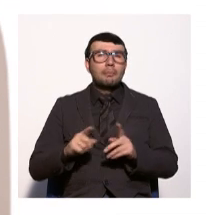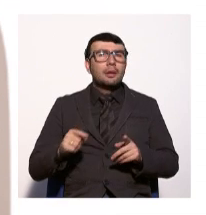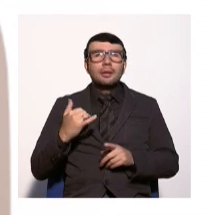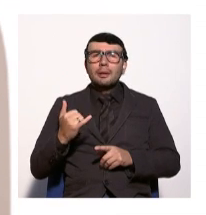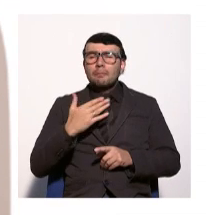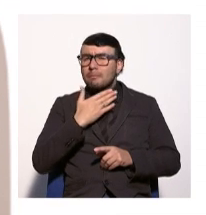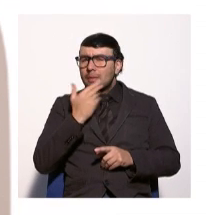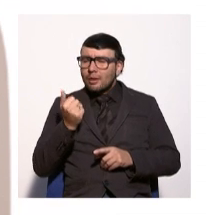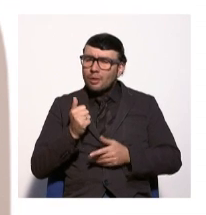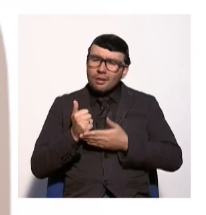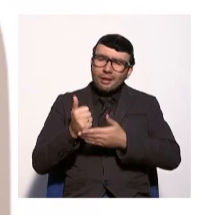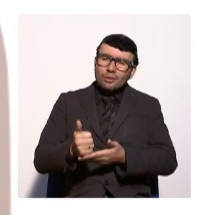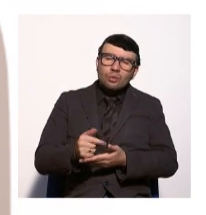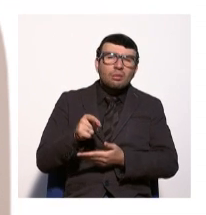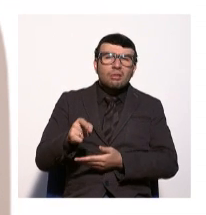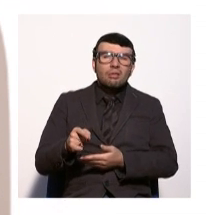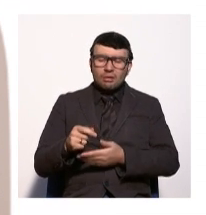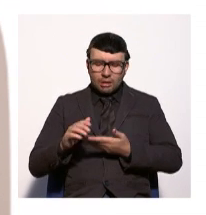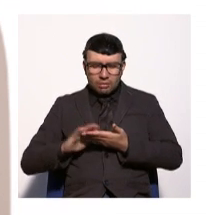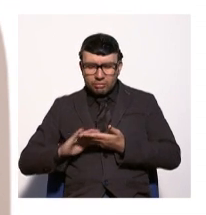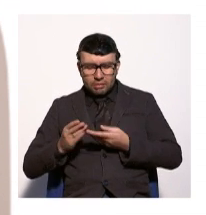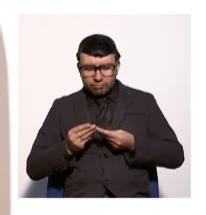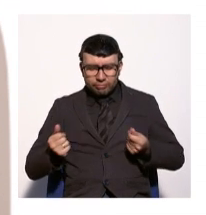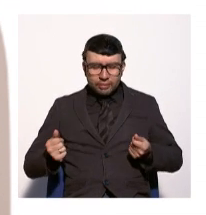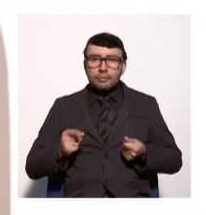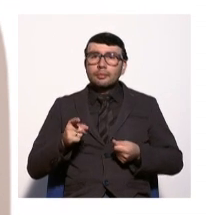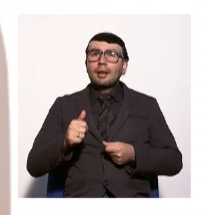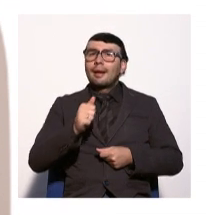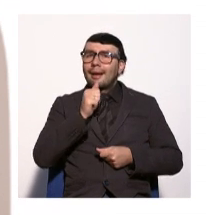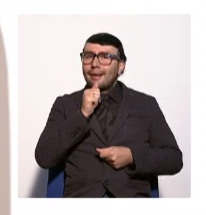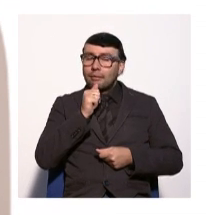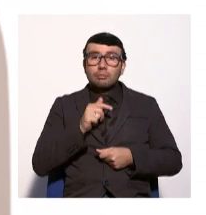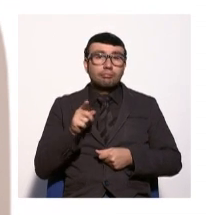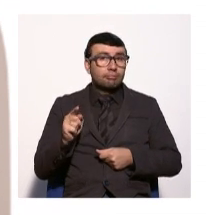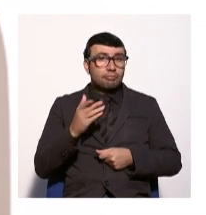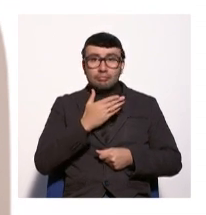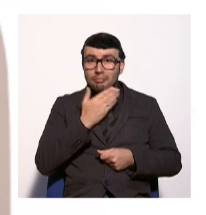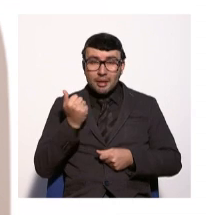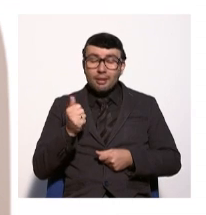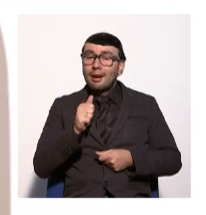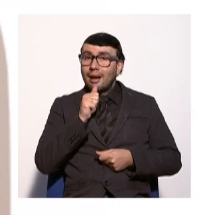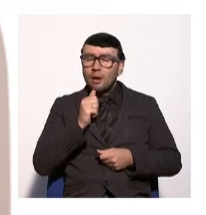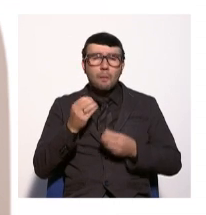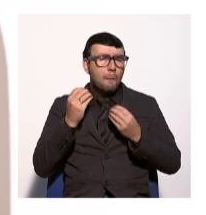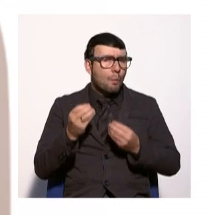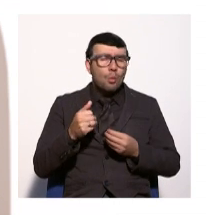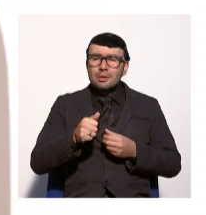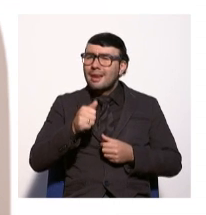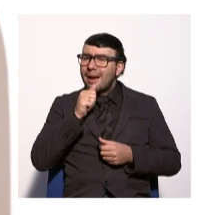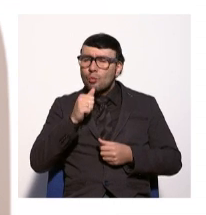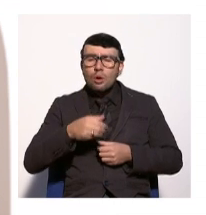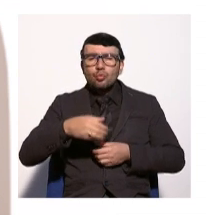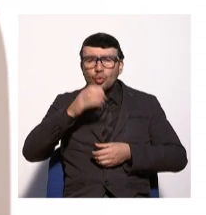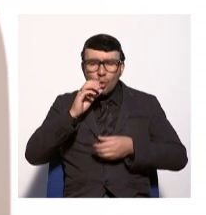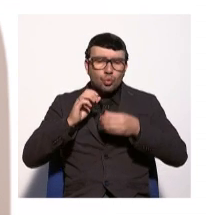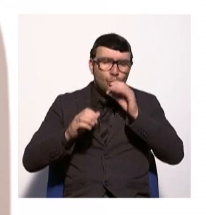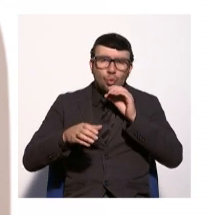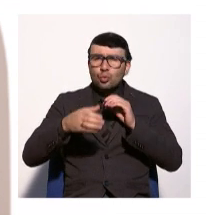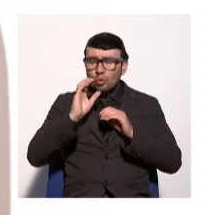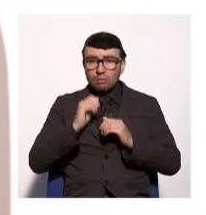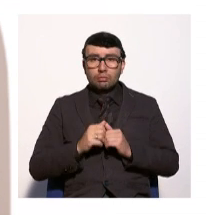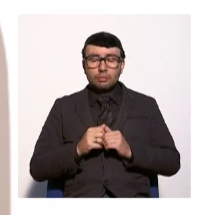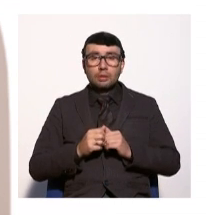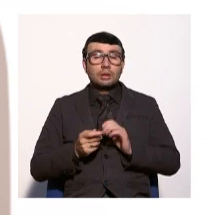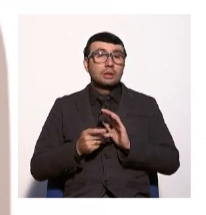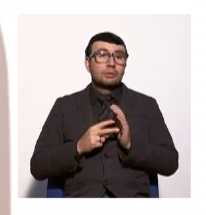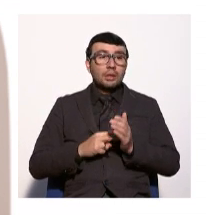todo este moco se llama agua es el mejor únicamente hay que tomar buena cantidad de agua y no es tomar